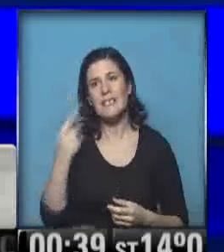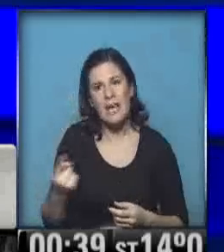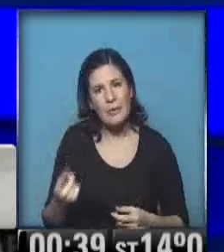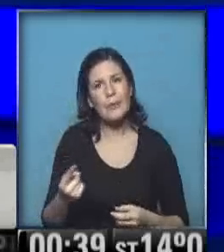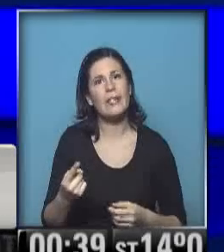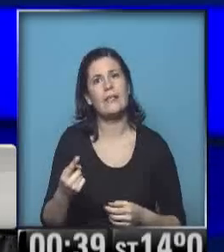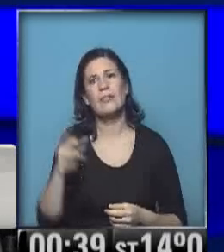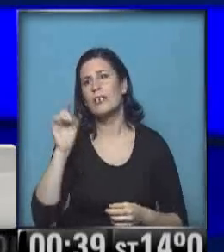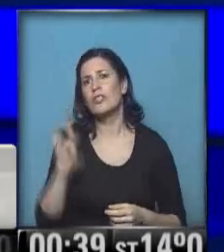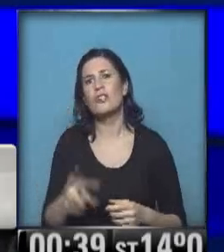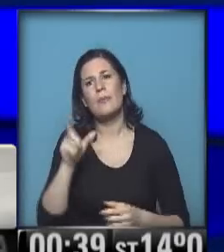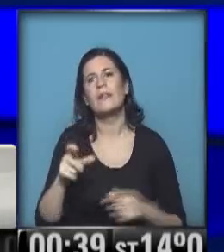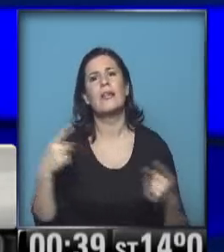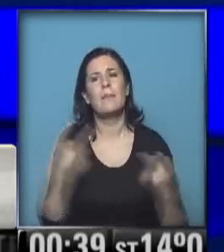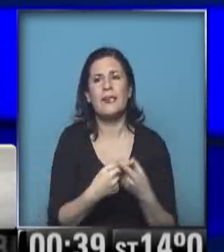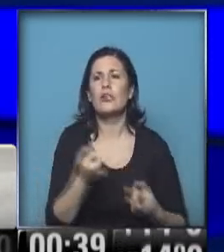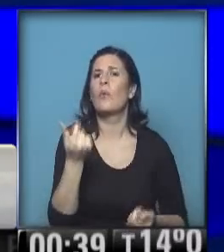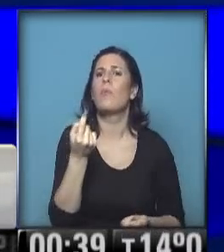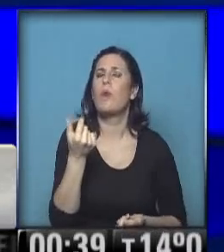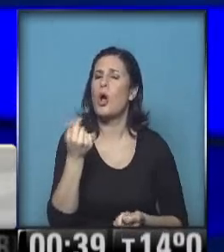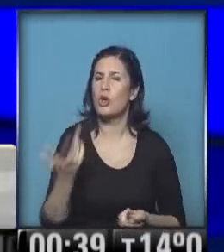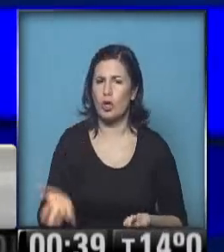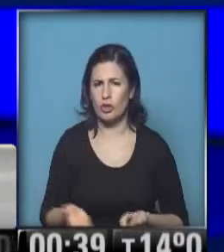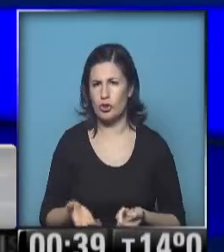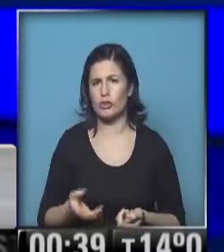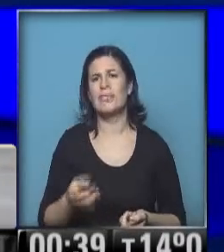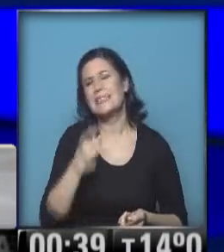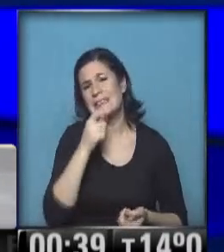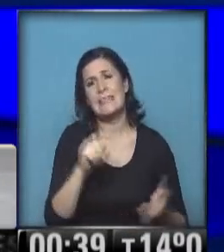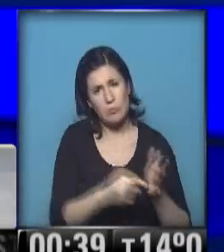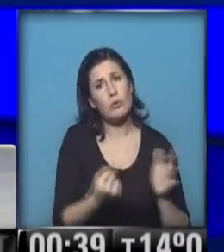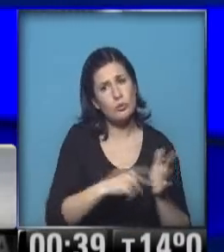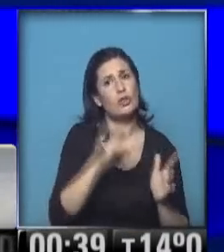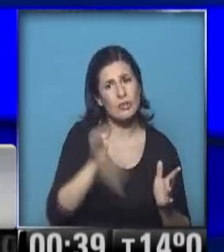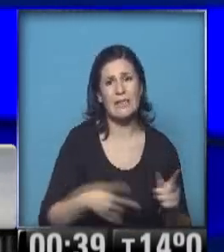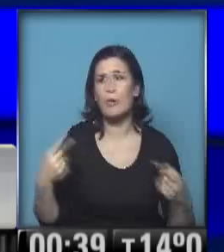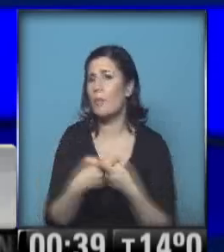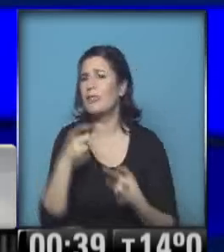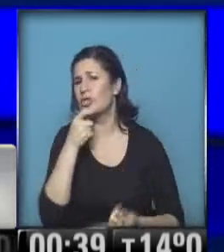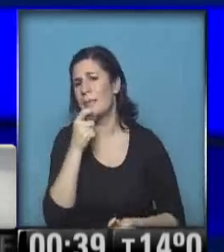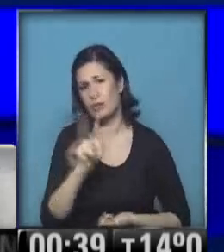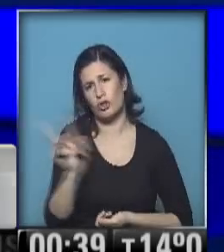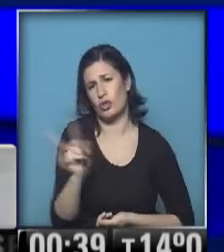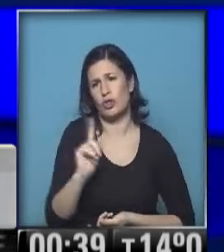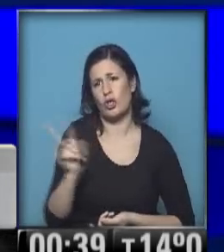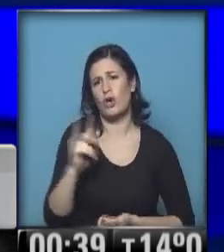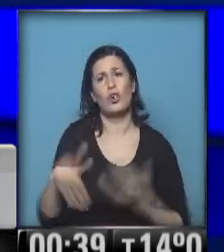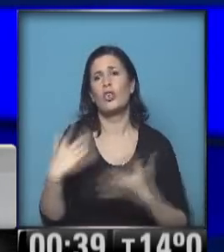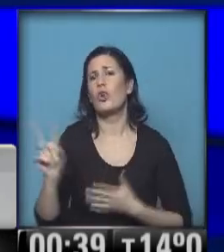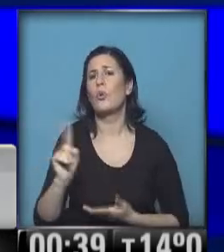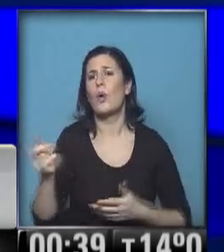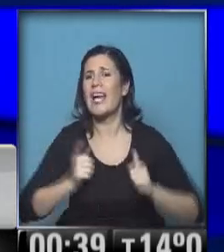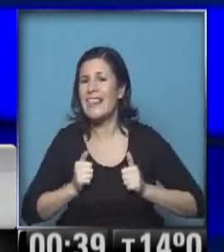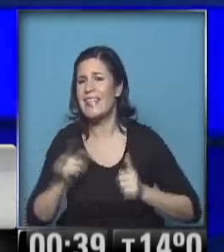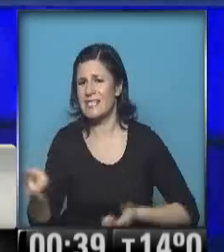juegue la menor cantidad de partidos posibles que no sean por los puntos. Esto quiere decir partidos amistosos, el de mañana y el de Brasil, que ya está pautado